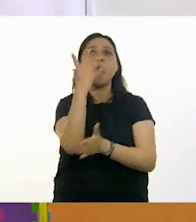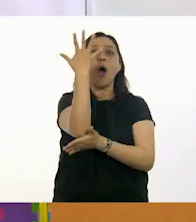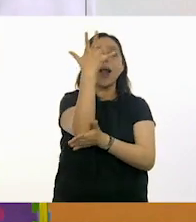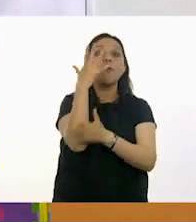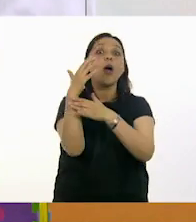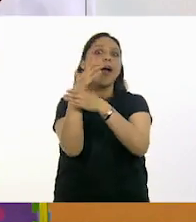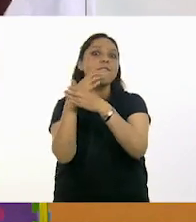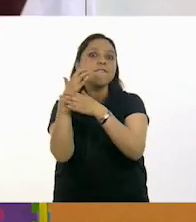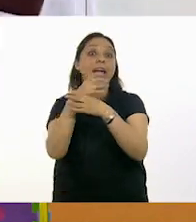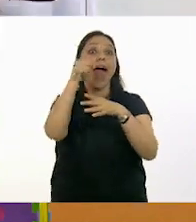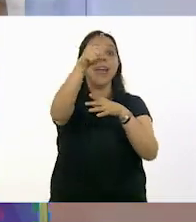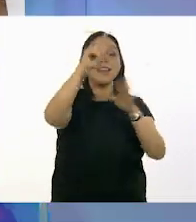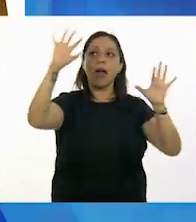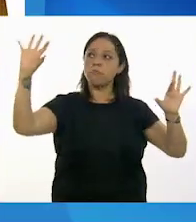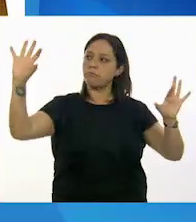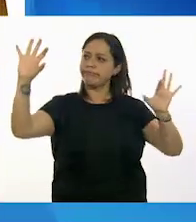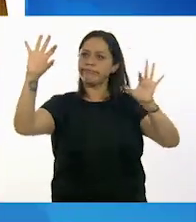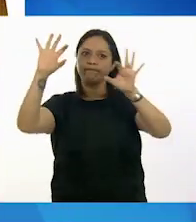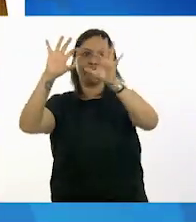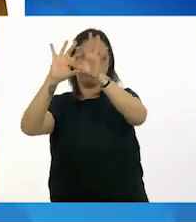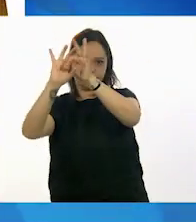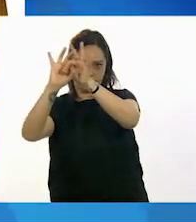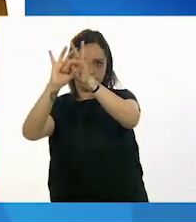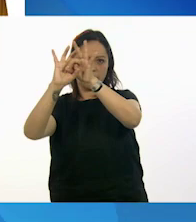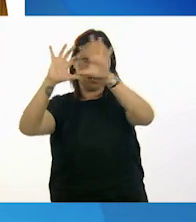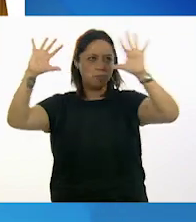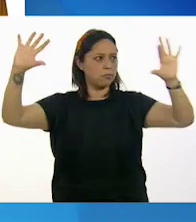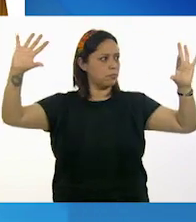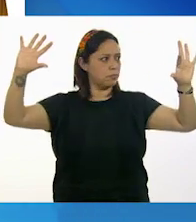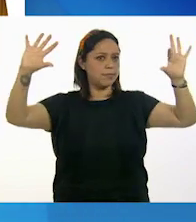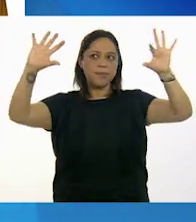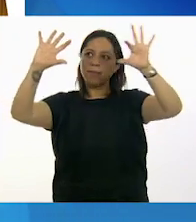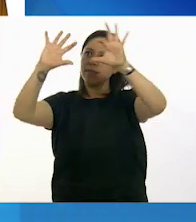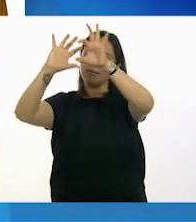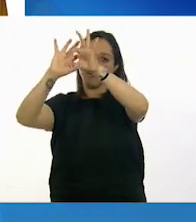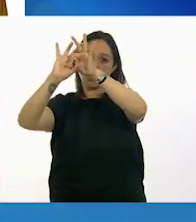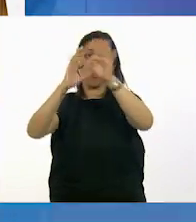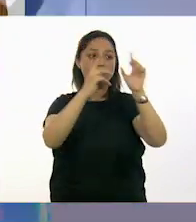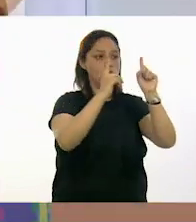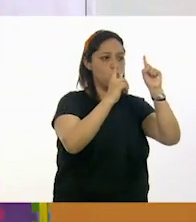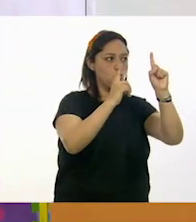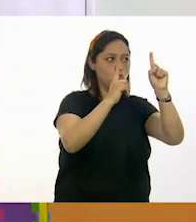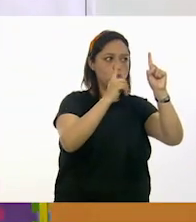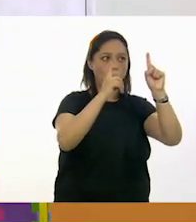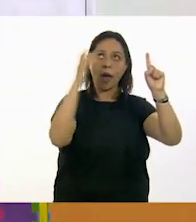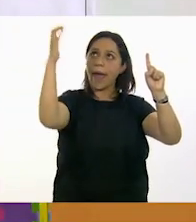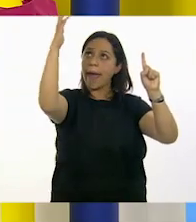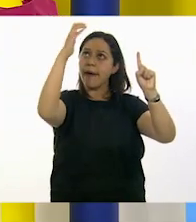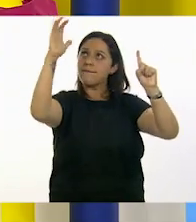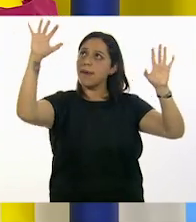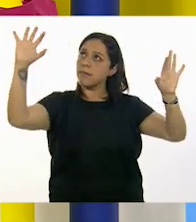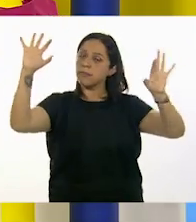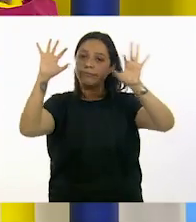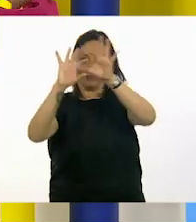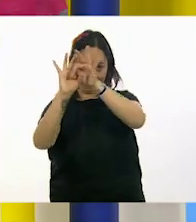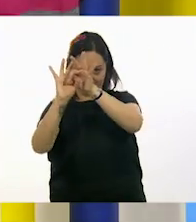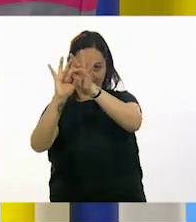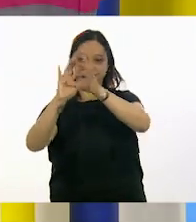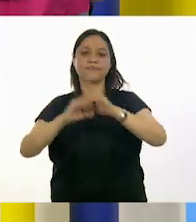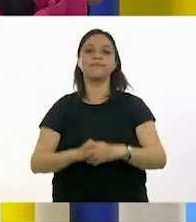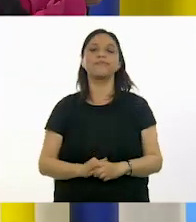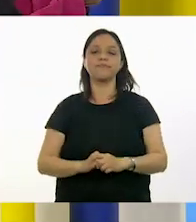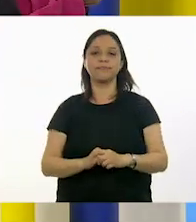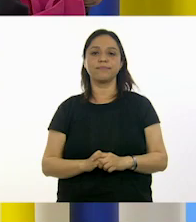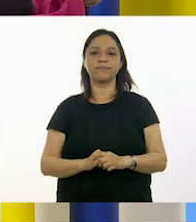está. Muy bien. Y ahora voy a poner el... 1 café. Muy, muy bien. Vamos con nuestro siguiente fruto.